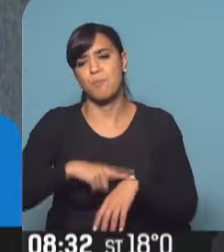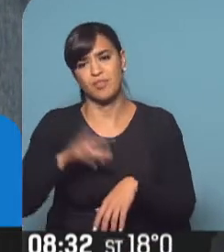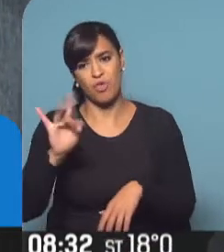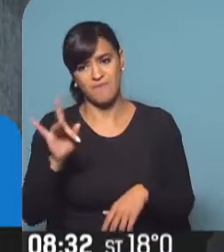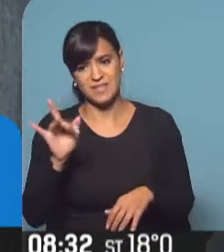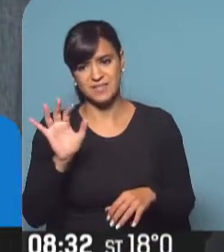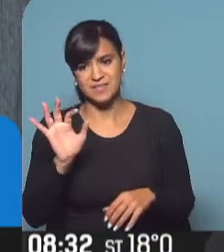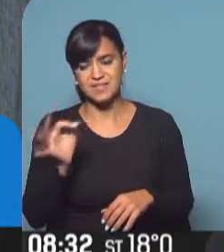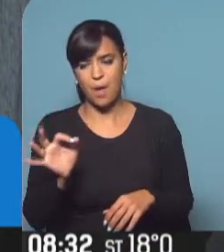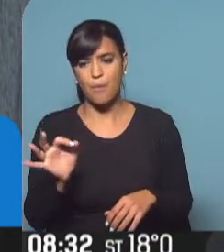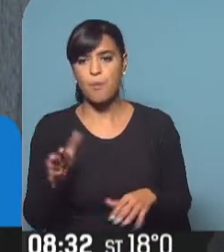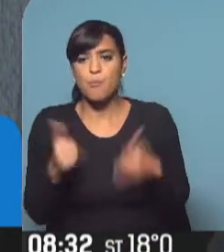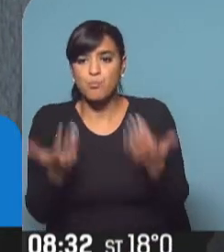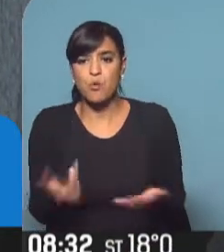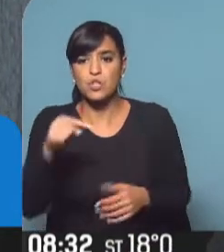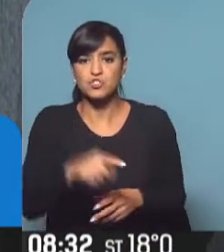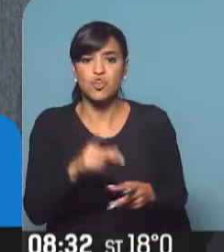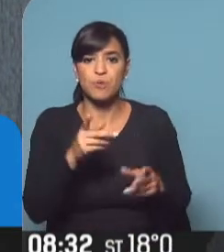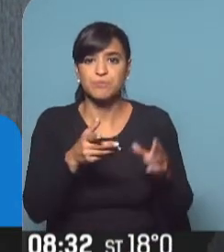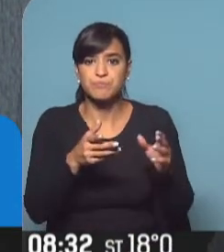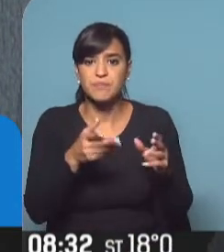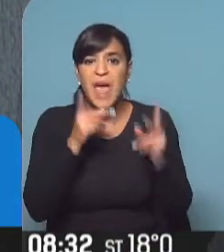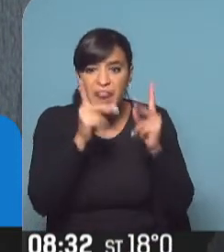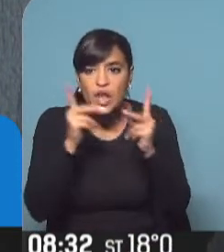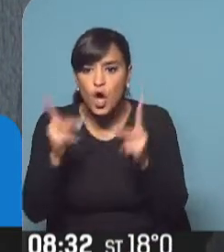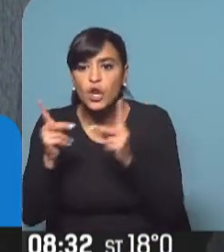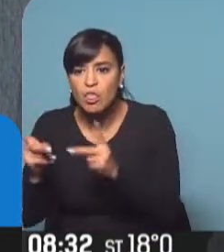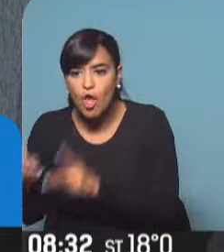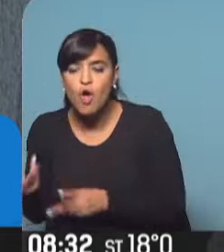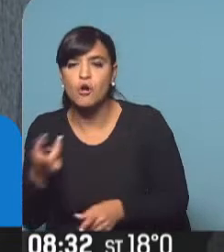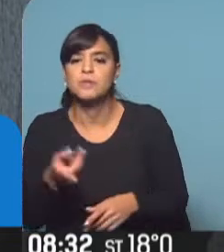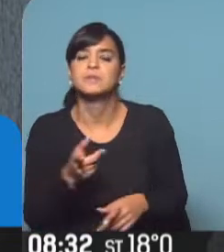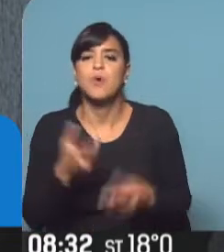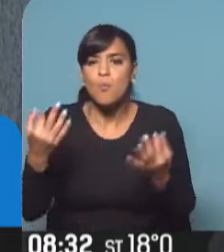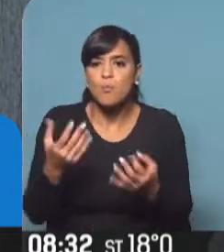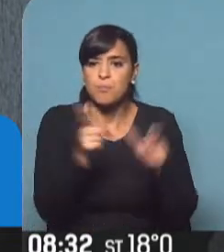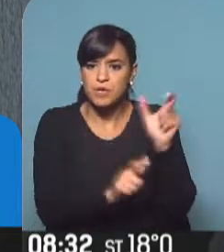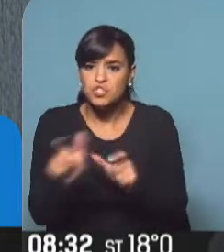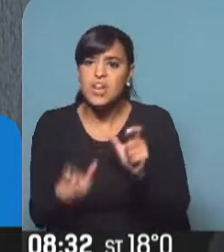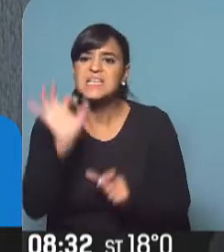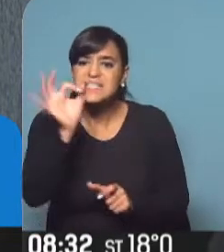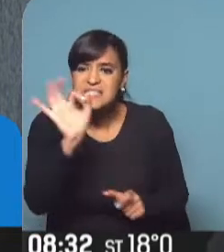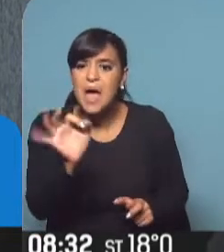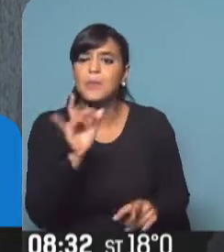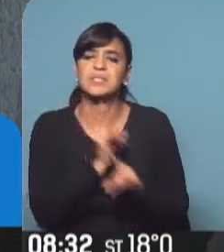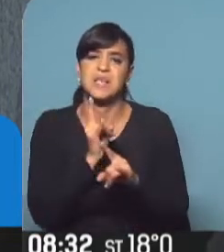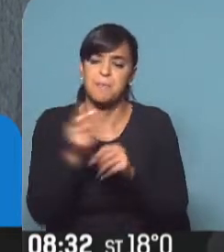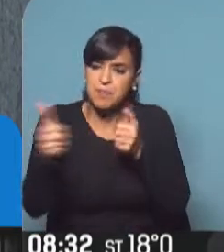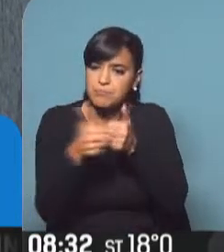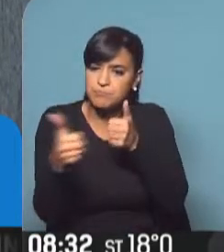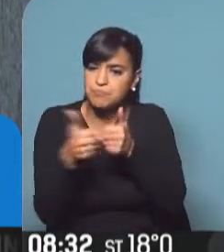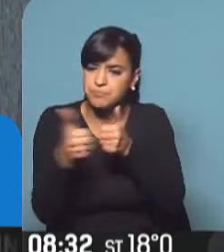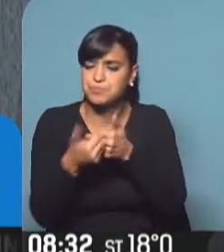eso este hoy este recorrido digamos tenemos una buena recepción porque la gente sabe que estuvimos siempre